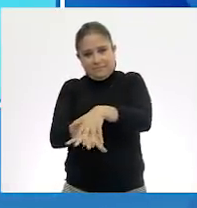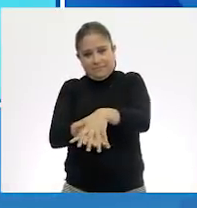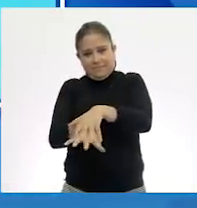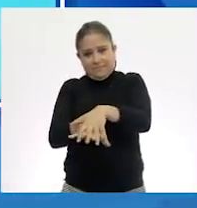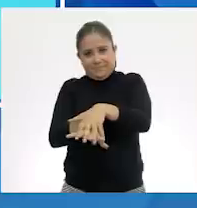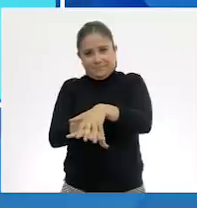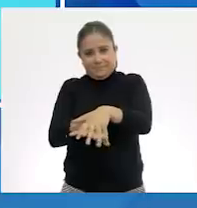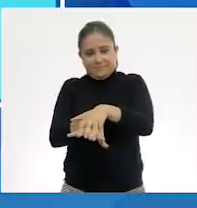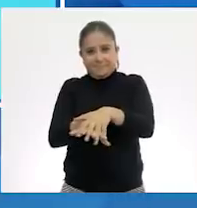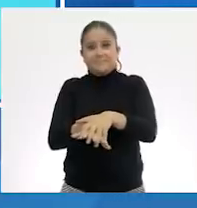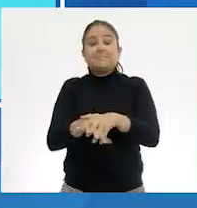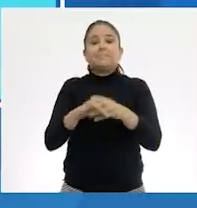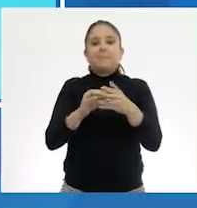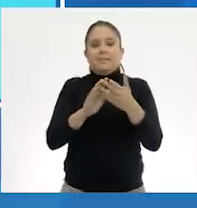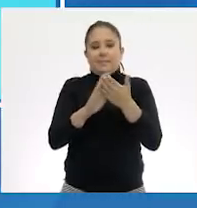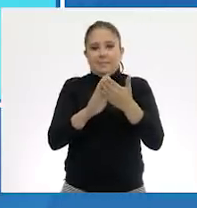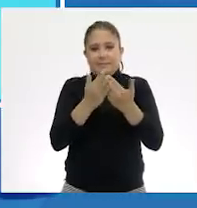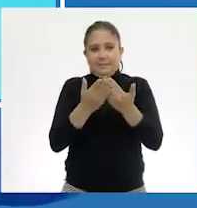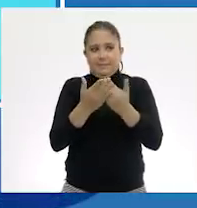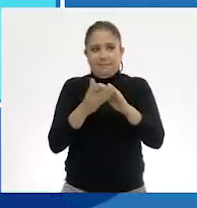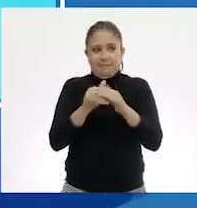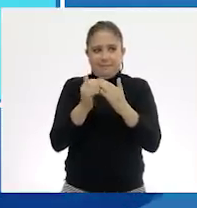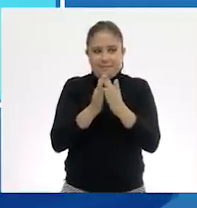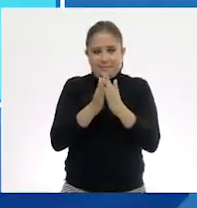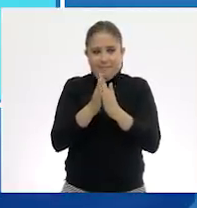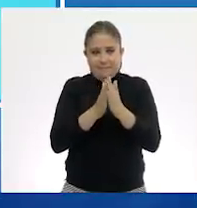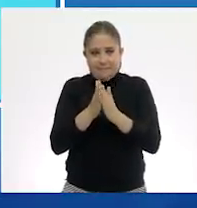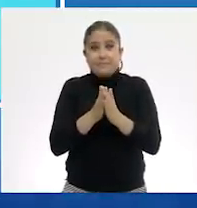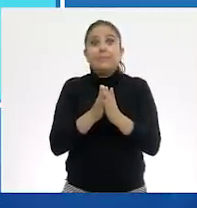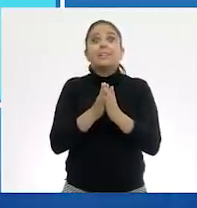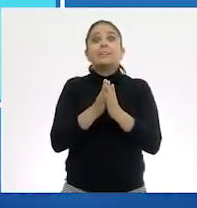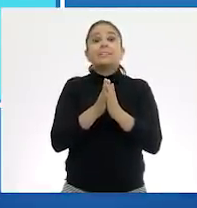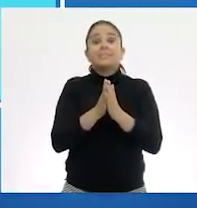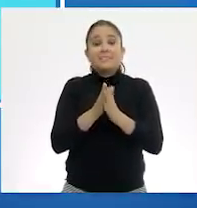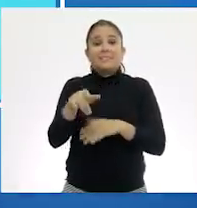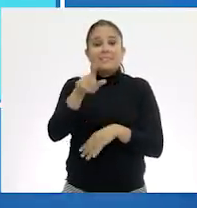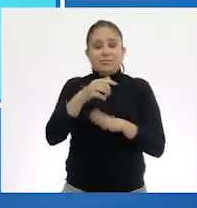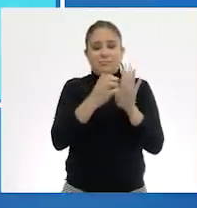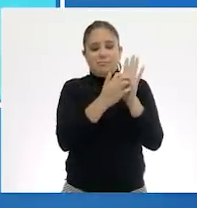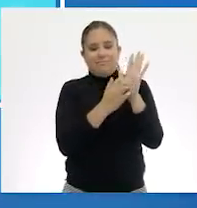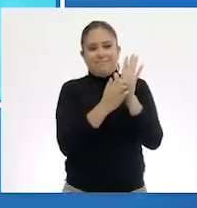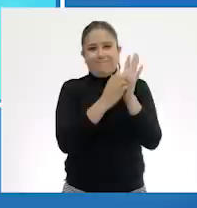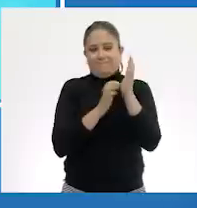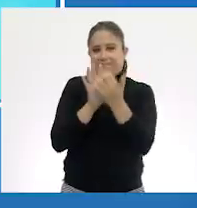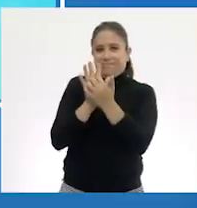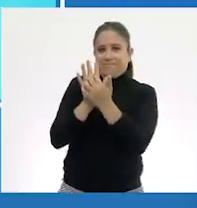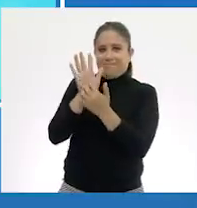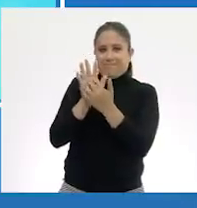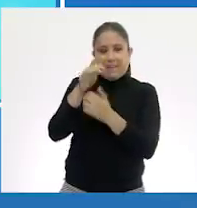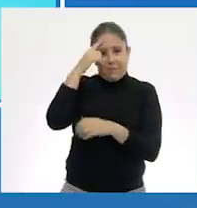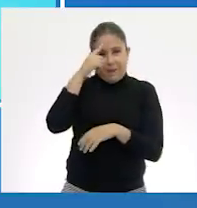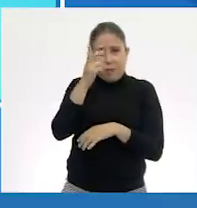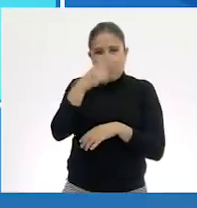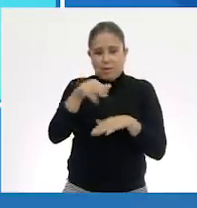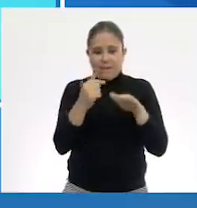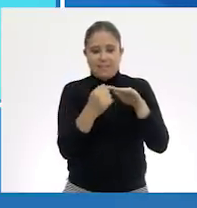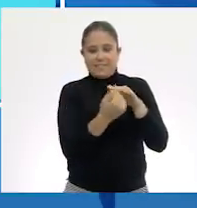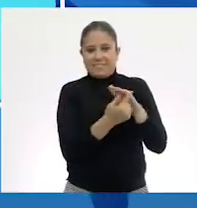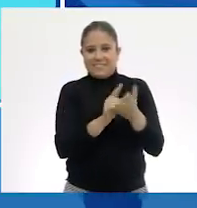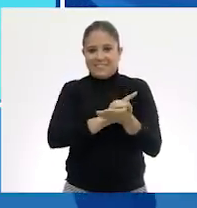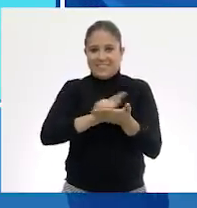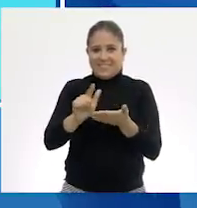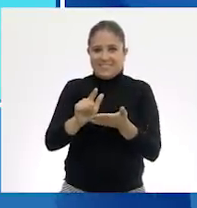la otra mano. Frota los dedos. Ahora haz como que rasguñas la palma de tus manos para lavar tus